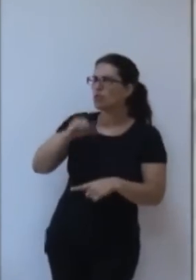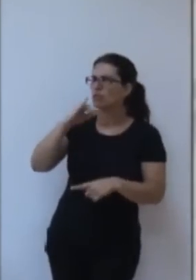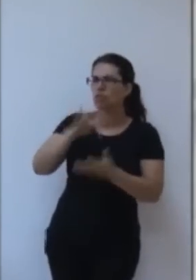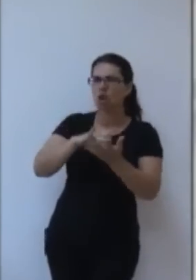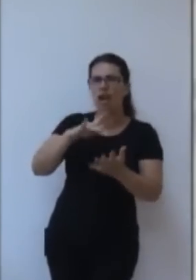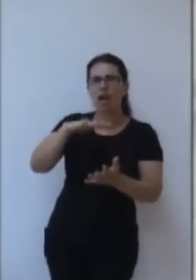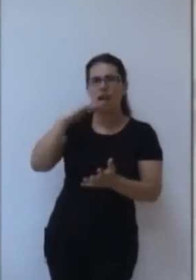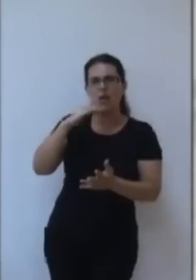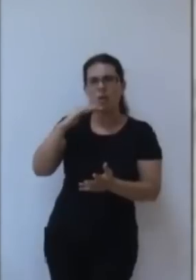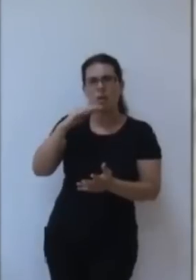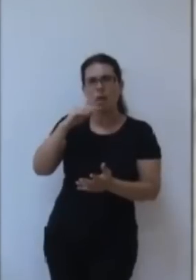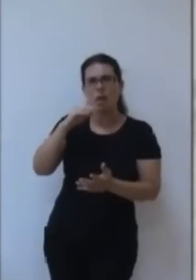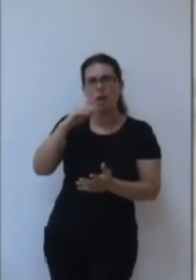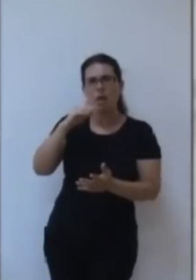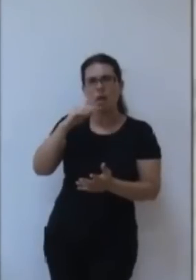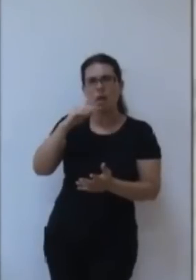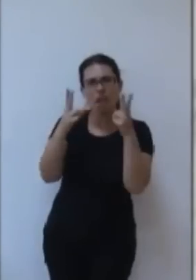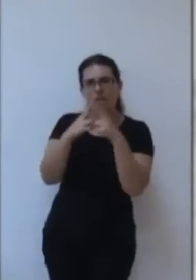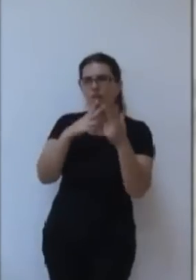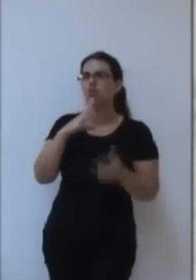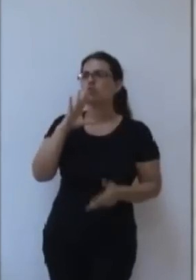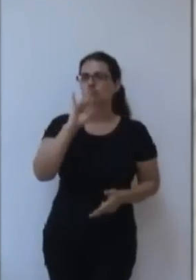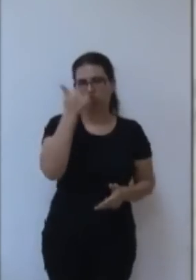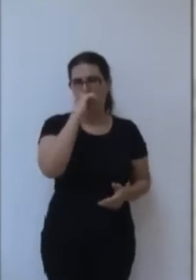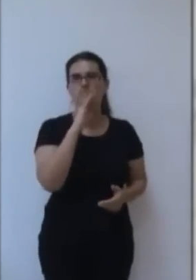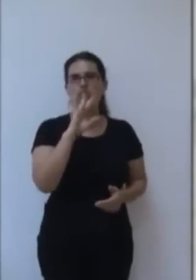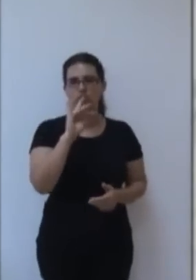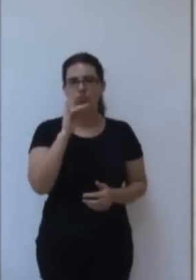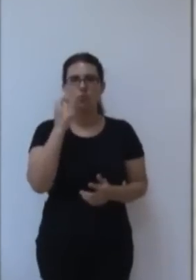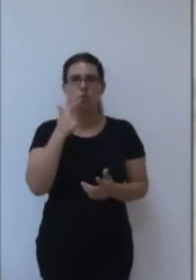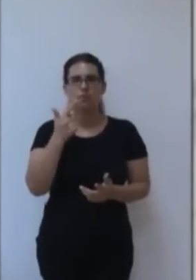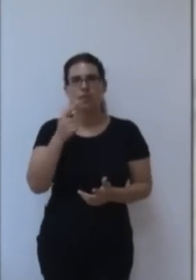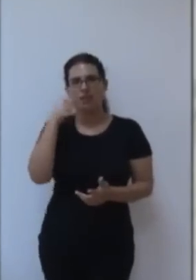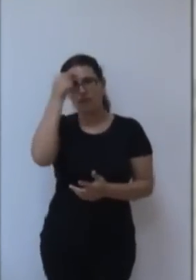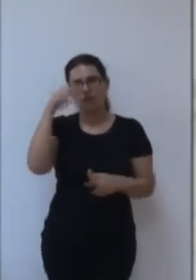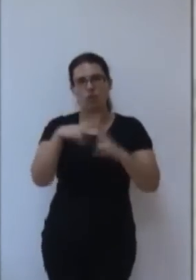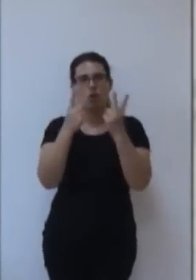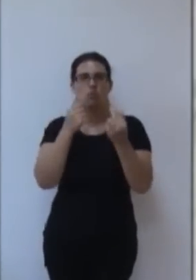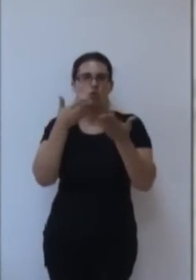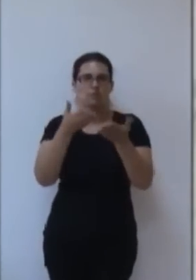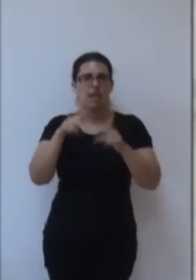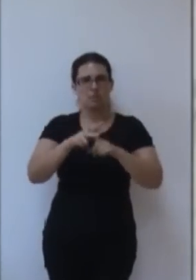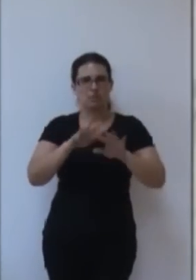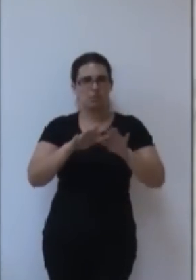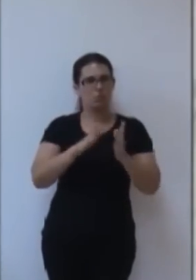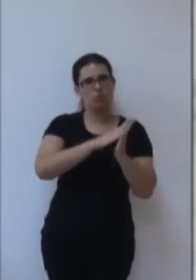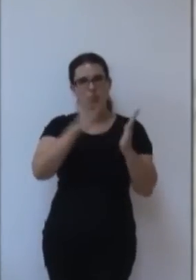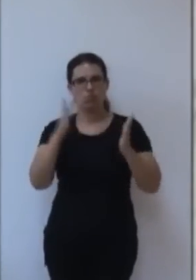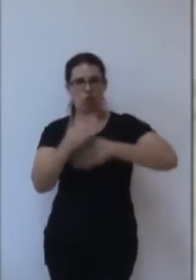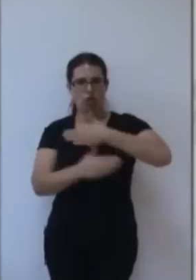habilidades sociales, ¿verdad? Sí, yo creo que hay herramientas un poco para todo el proceso, ¿no? Hay una modalidad de trabajo